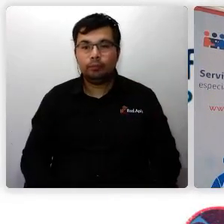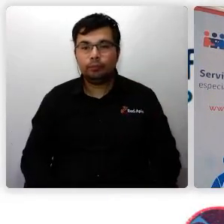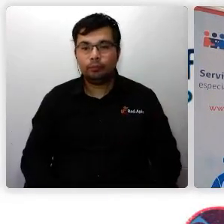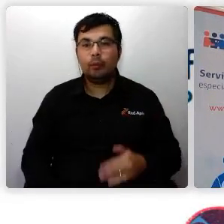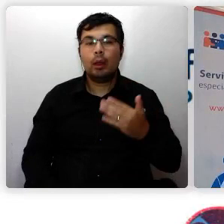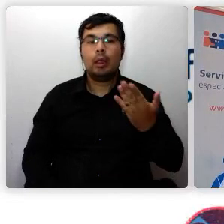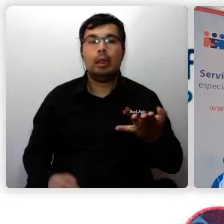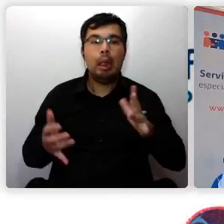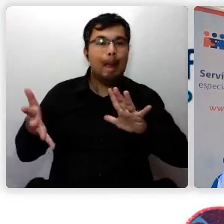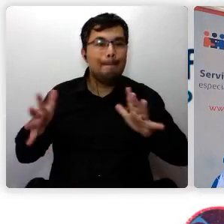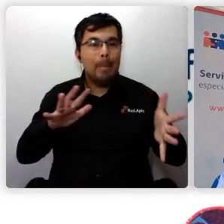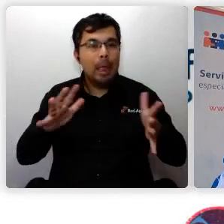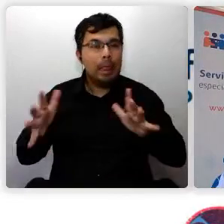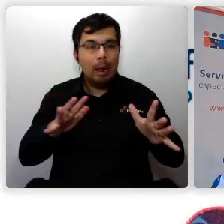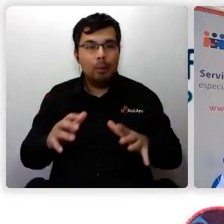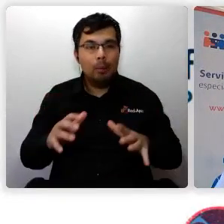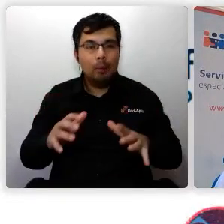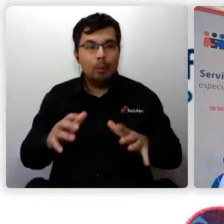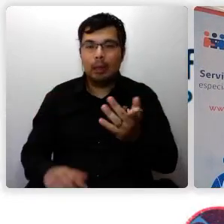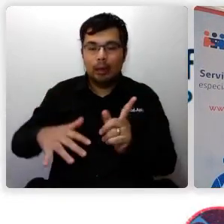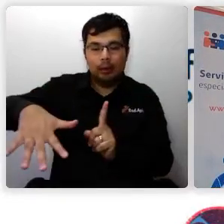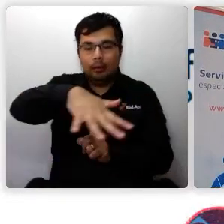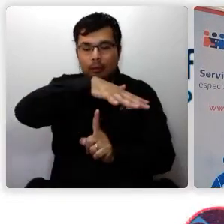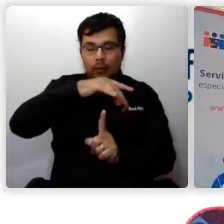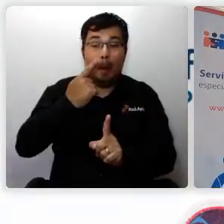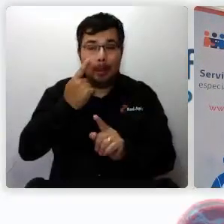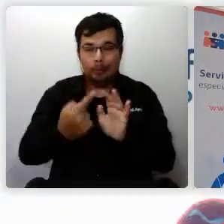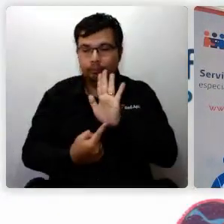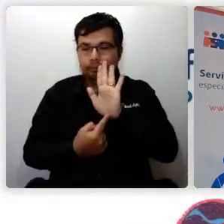mediamos. Esta es la situación.